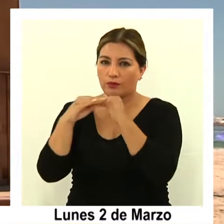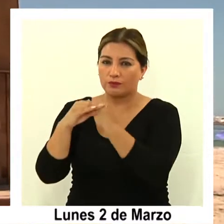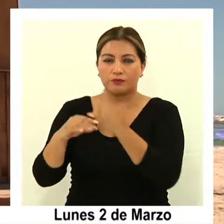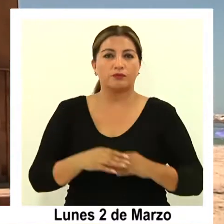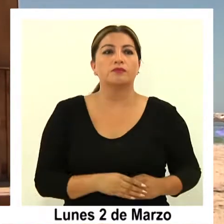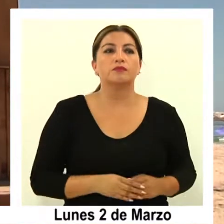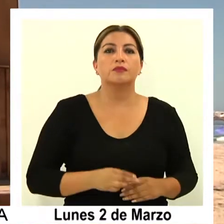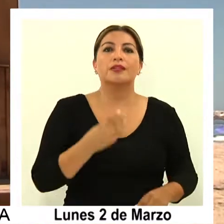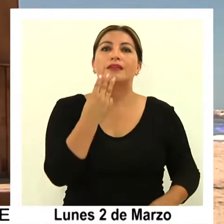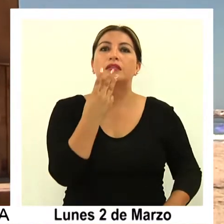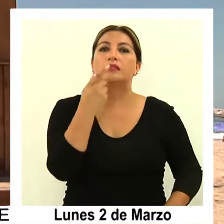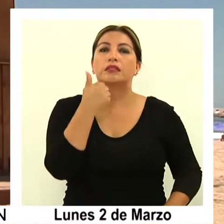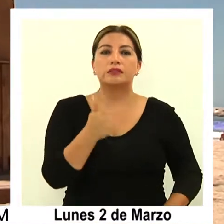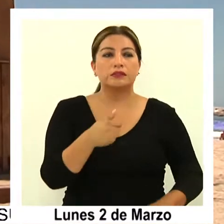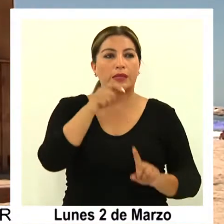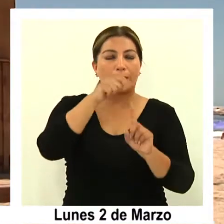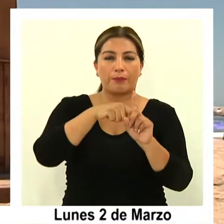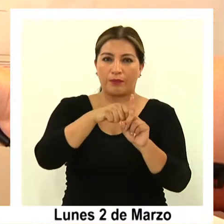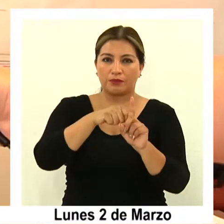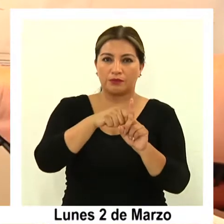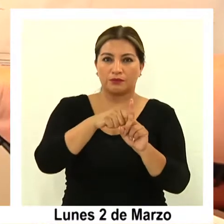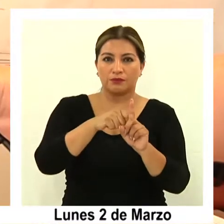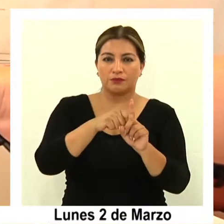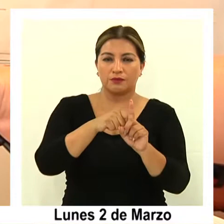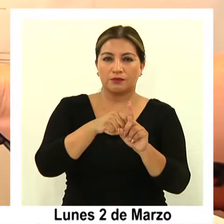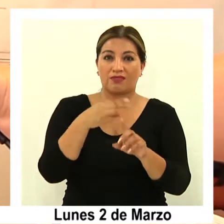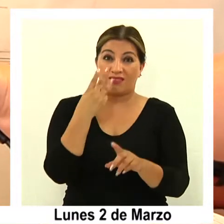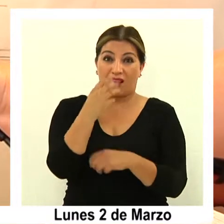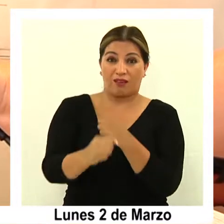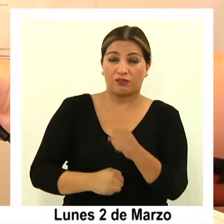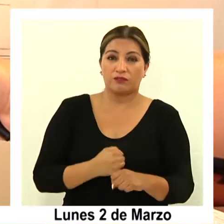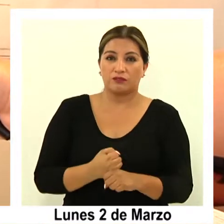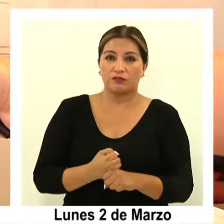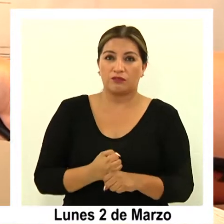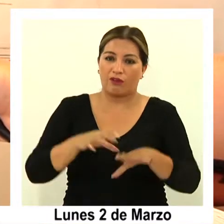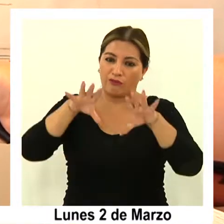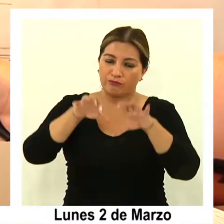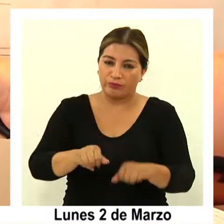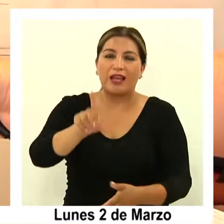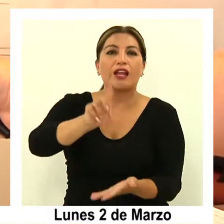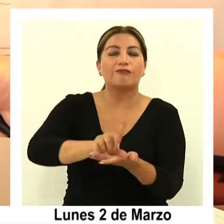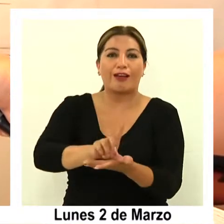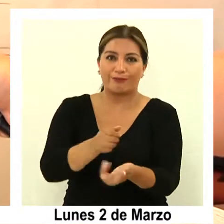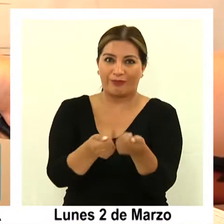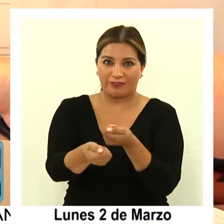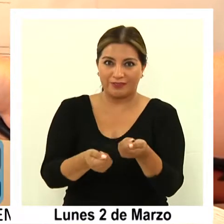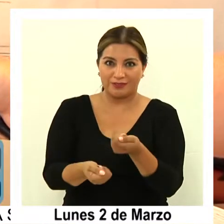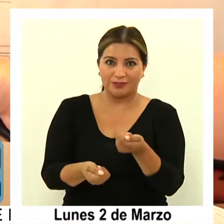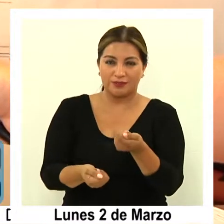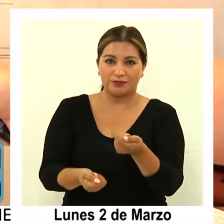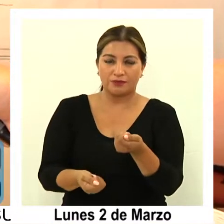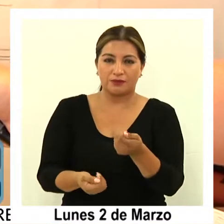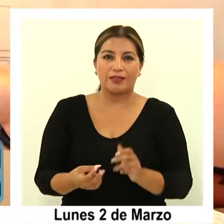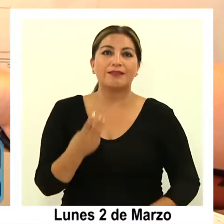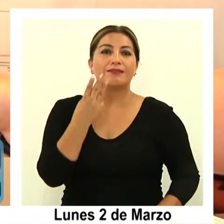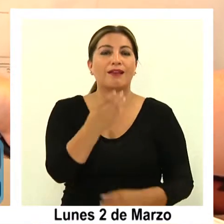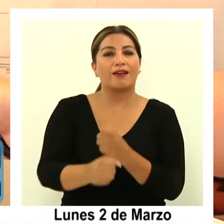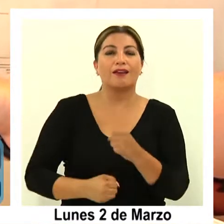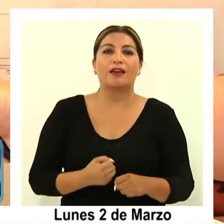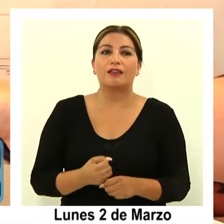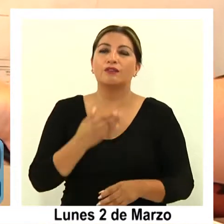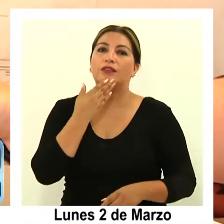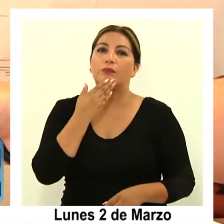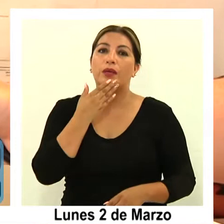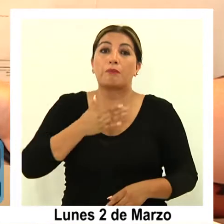Son 36 meses el oferente que se adjudica el espacio y obviamente que tiene 36